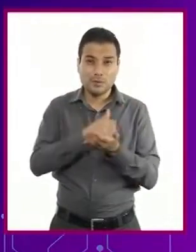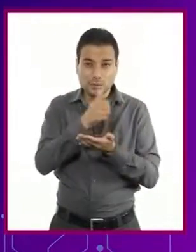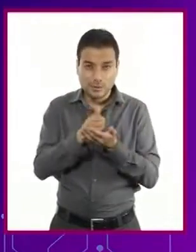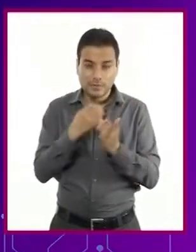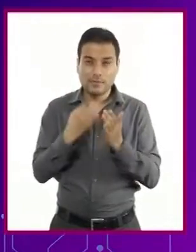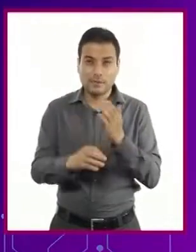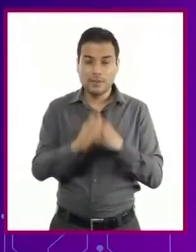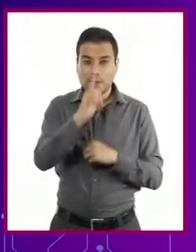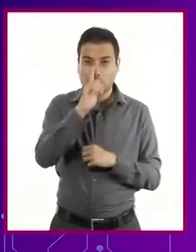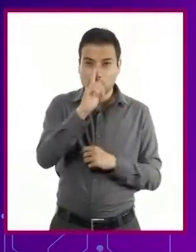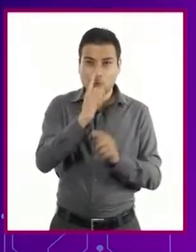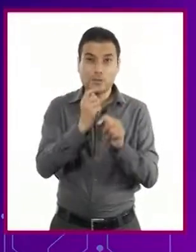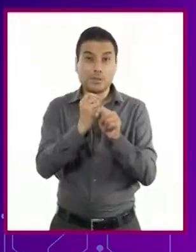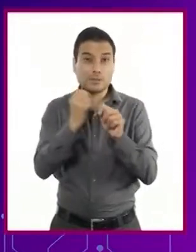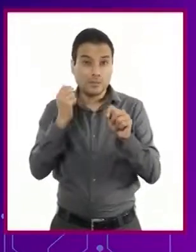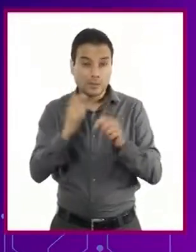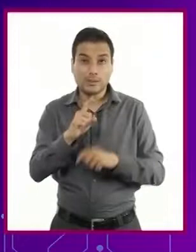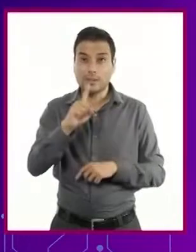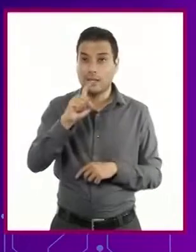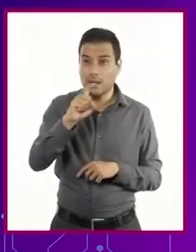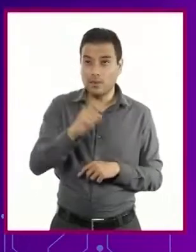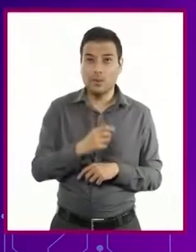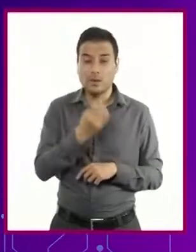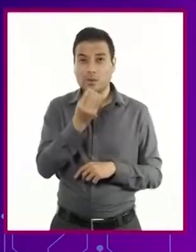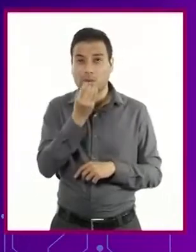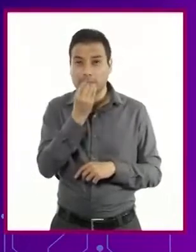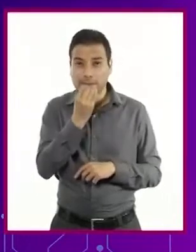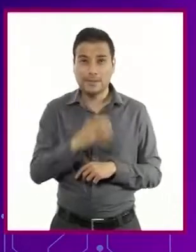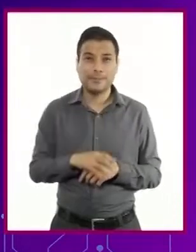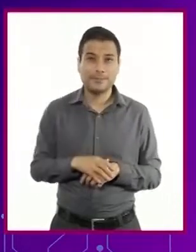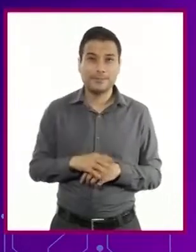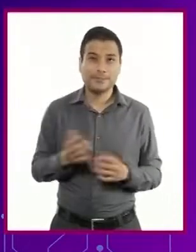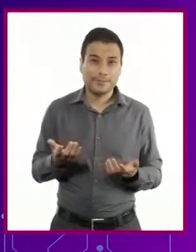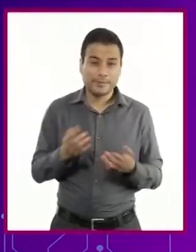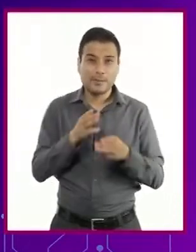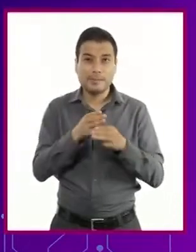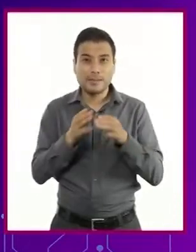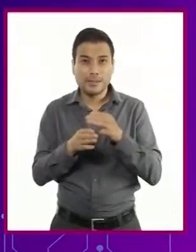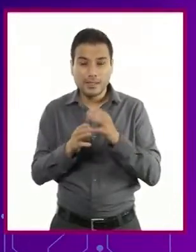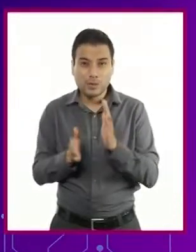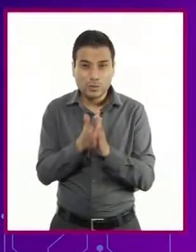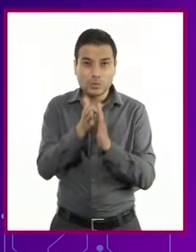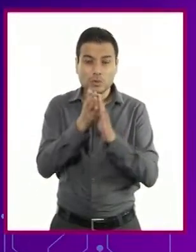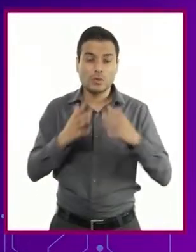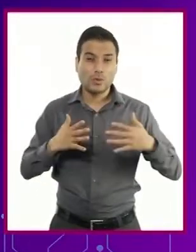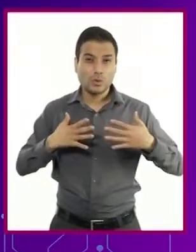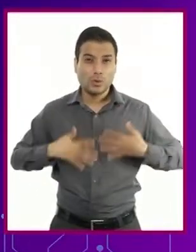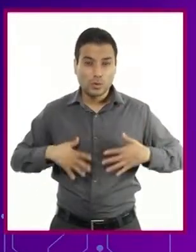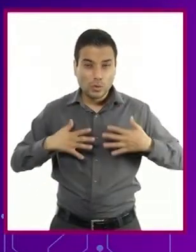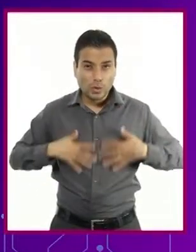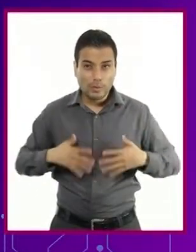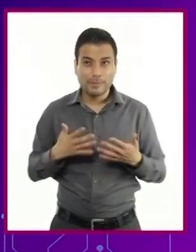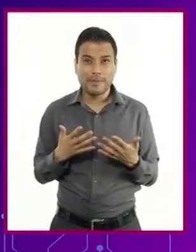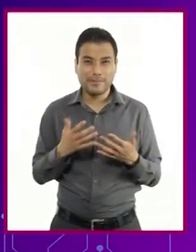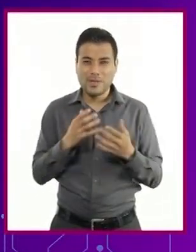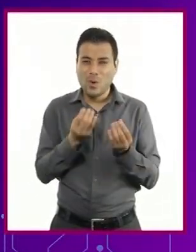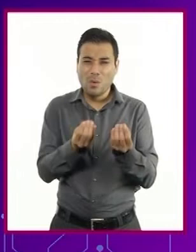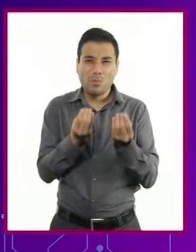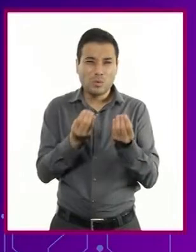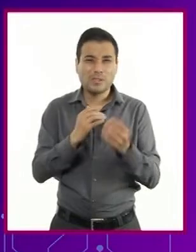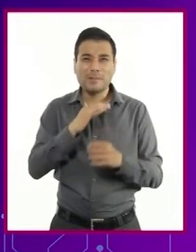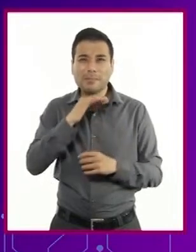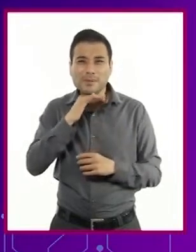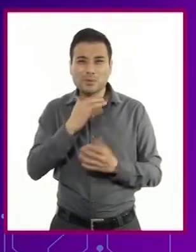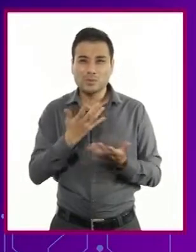eléctrica, transporte, agua, alimento, material de construcción, ropa, deshacerse de las toneladas de basura